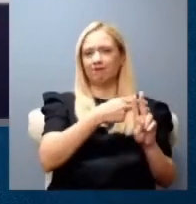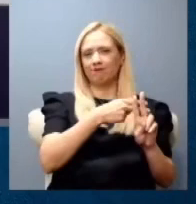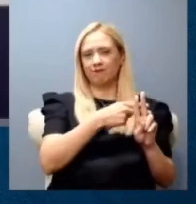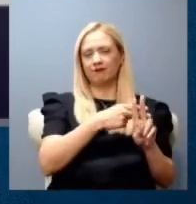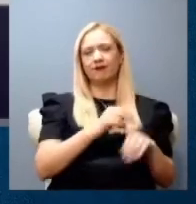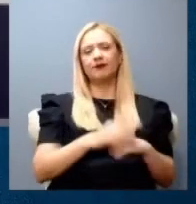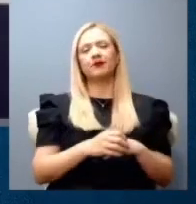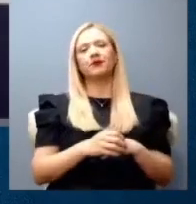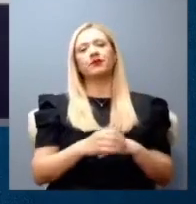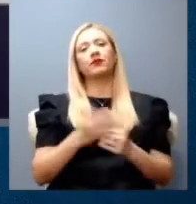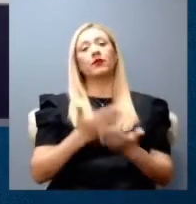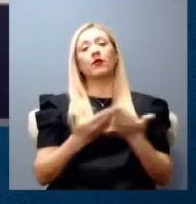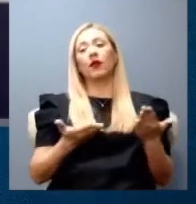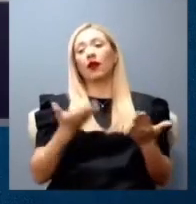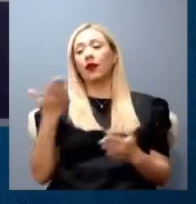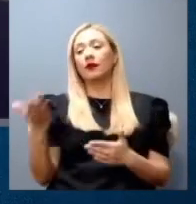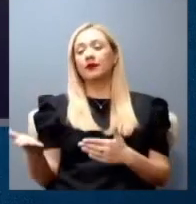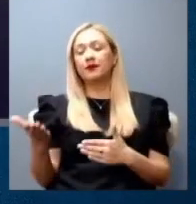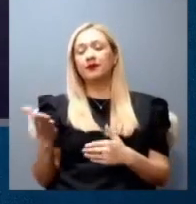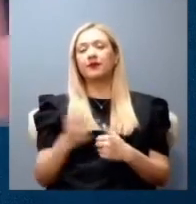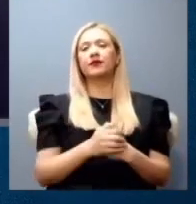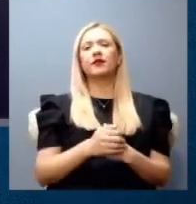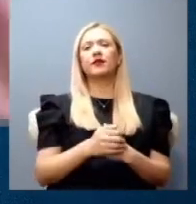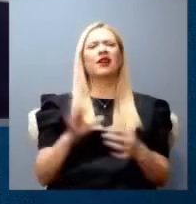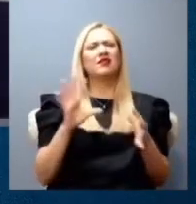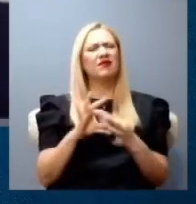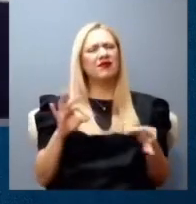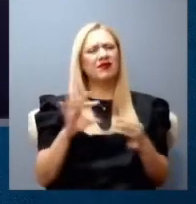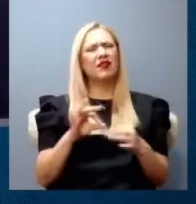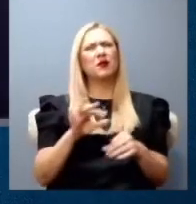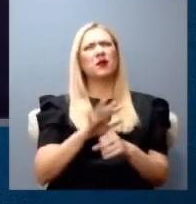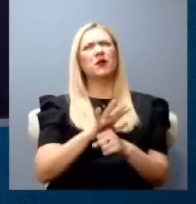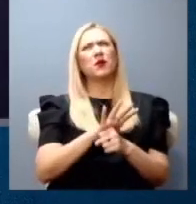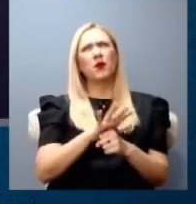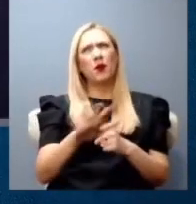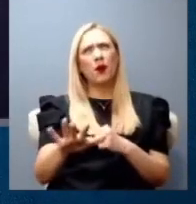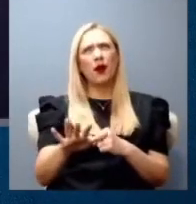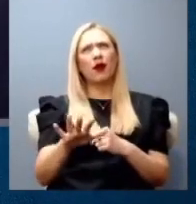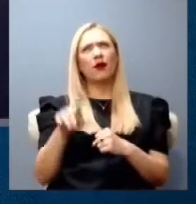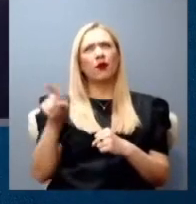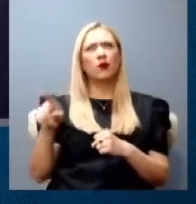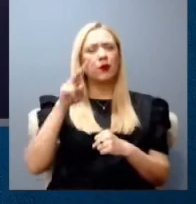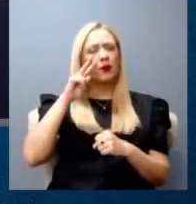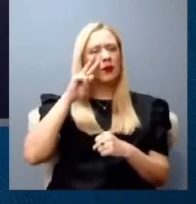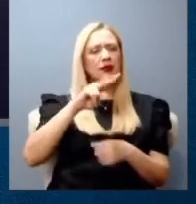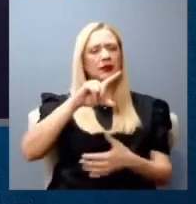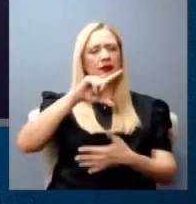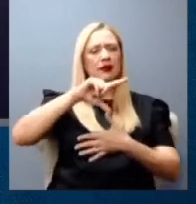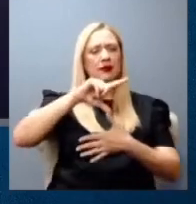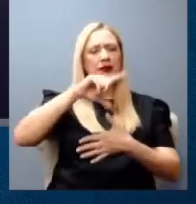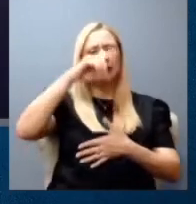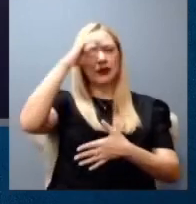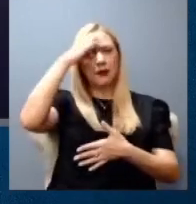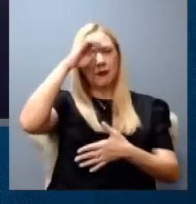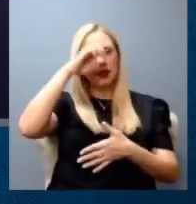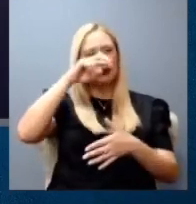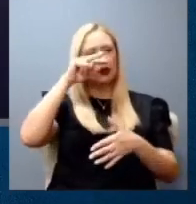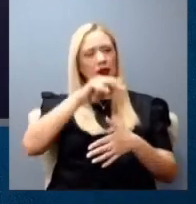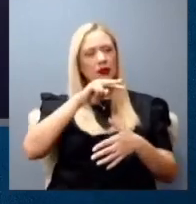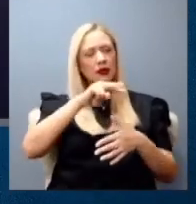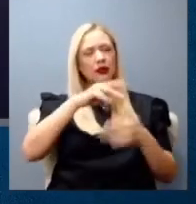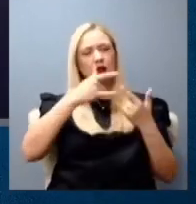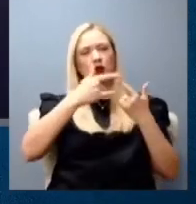nos contaras cuáles son algunas de las experiencias en América Latina notables, relevantes sobre